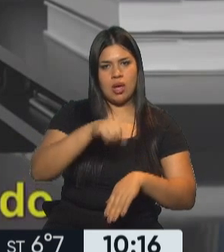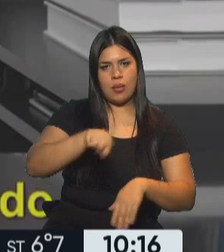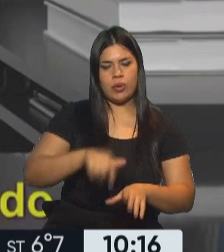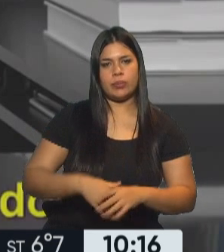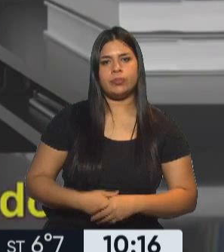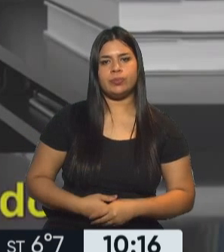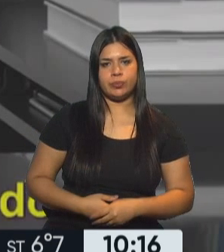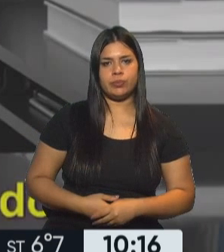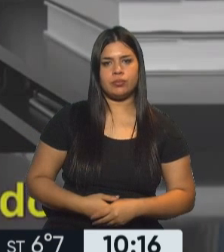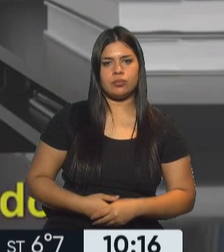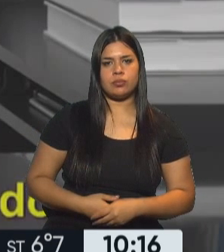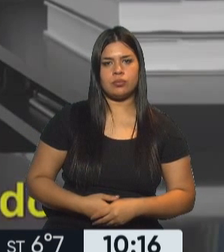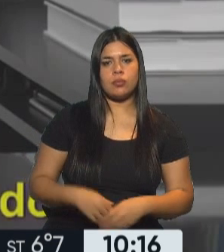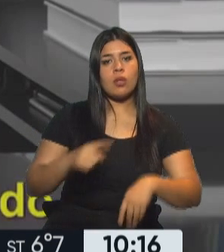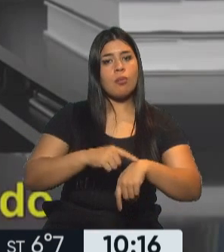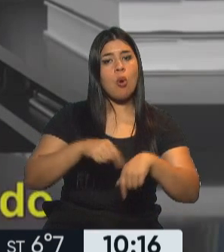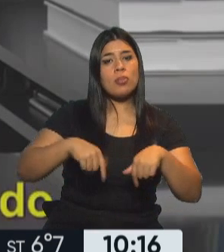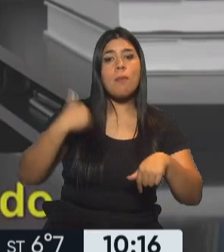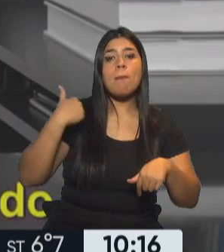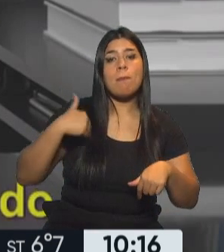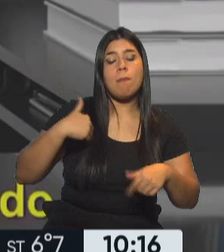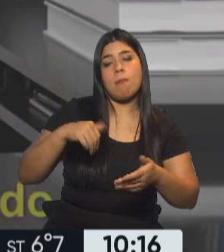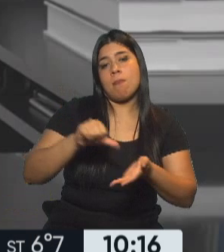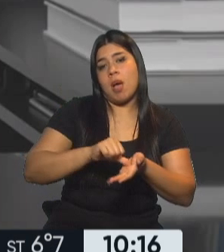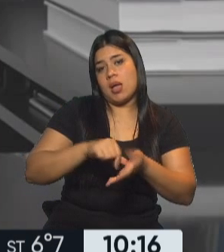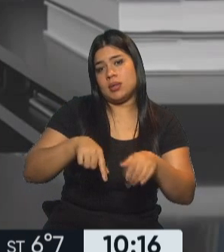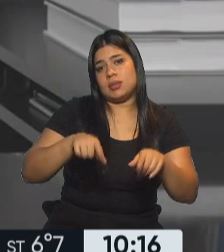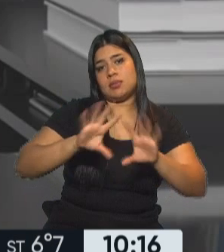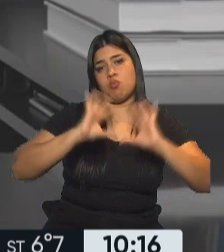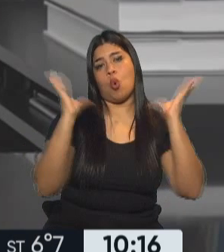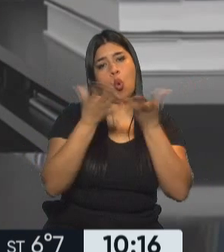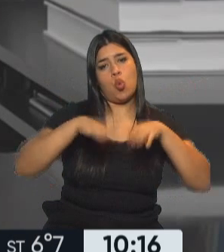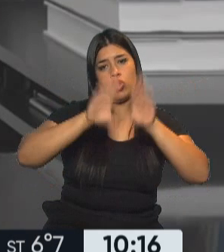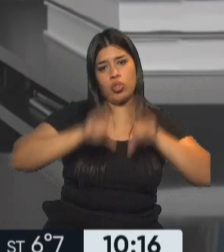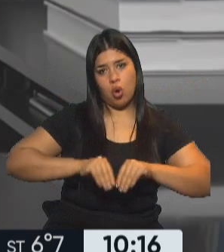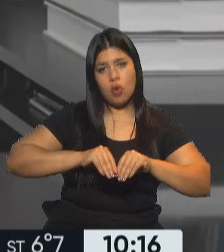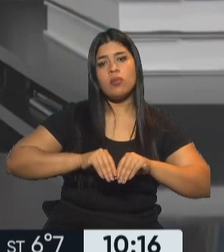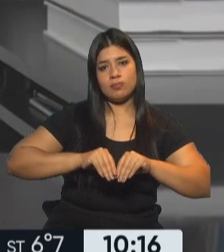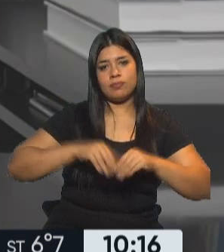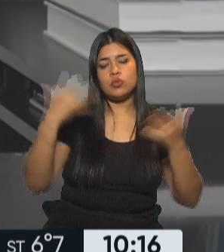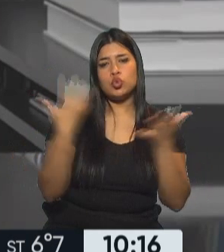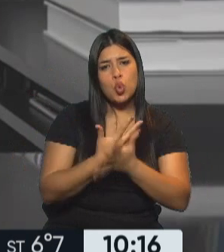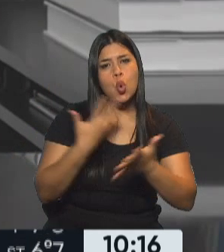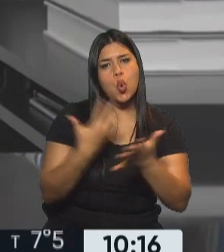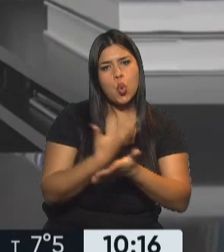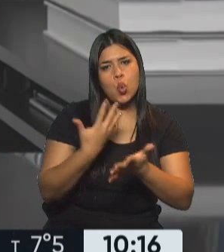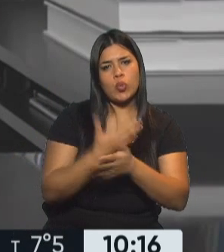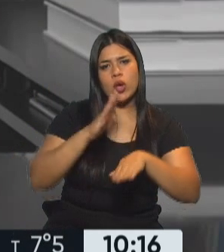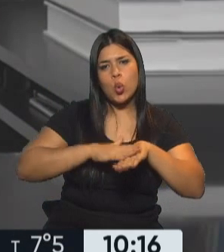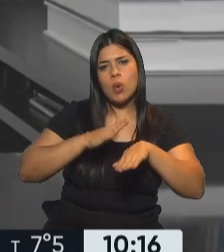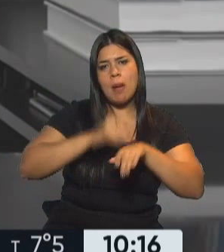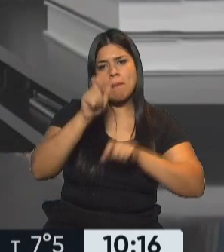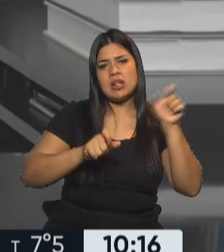En tiempos en los que nuestro país y el mundo entero sufren la pérdida de cientos de miles de personas